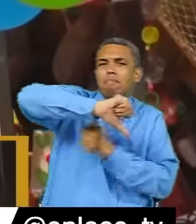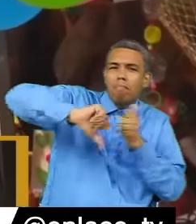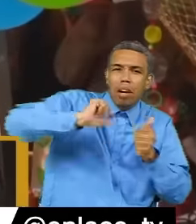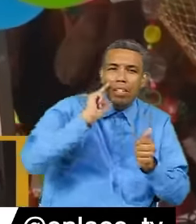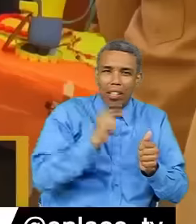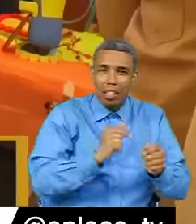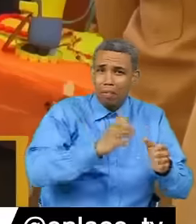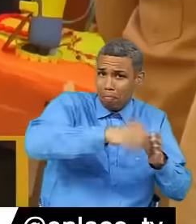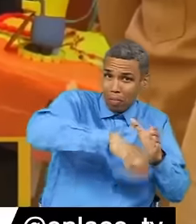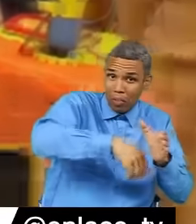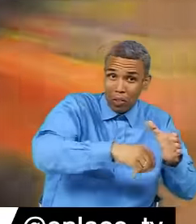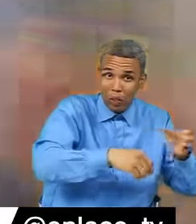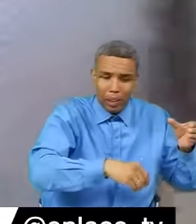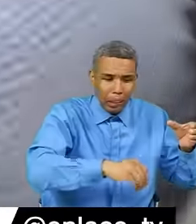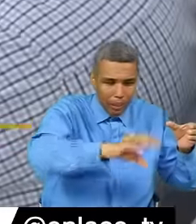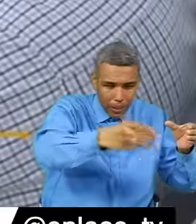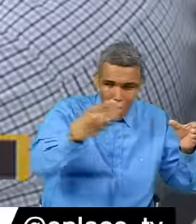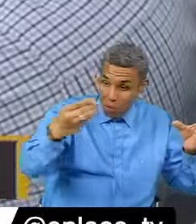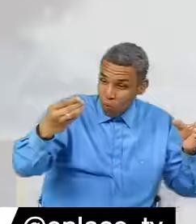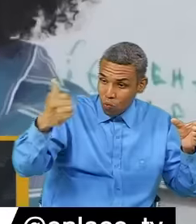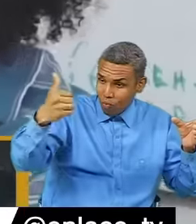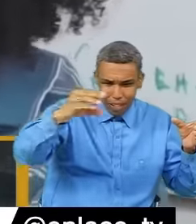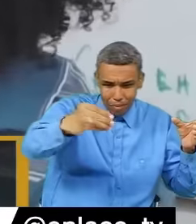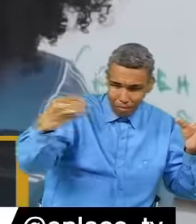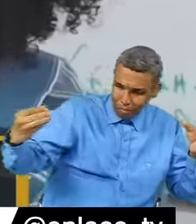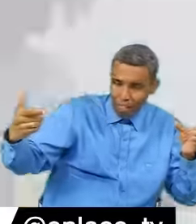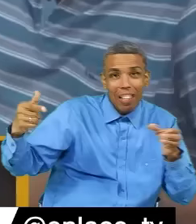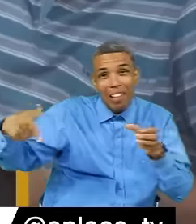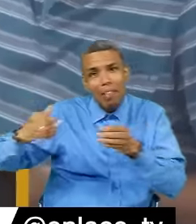hecho algo diferente.